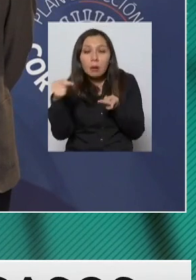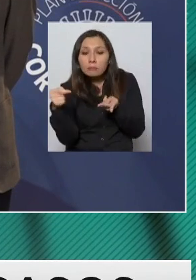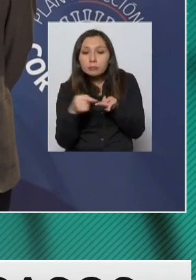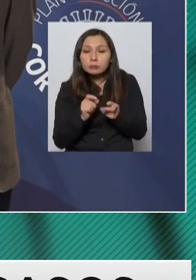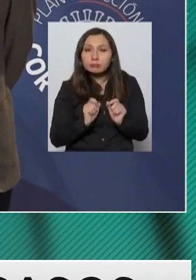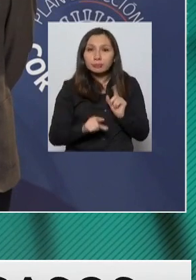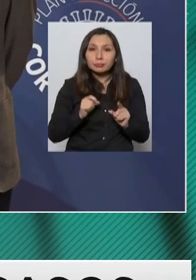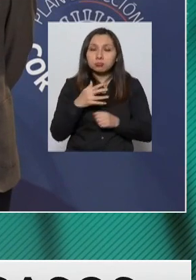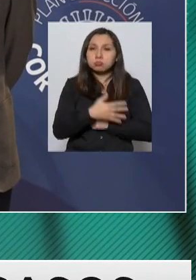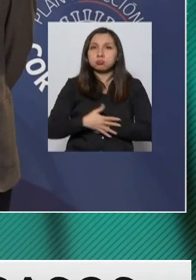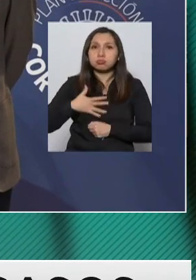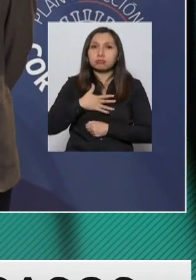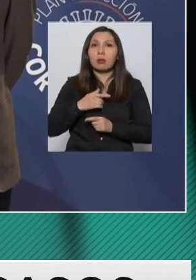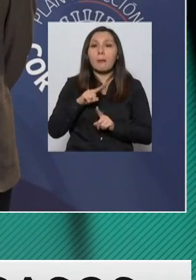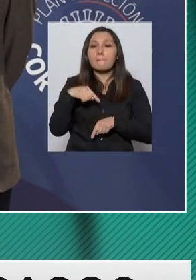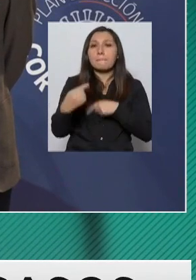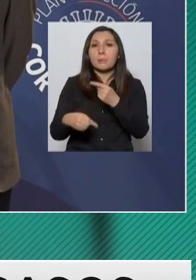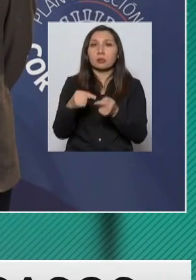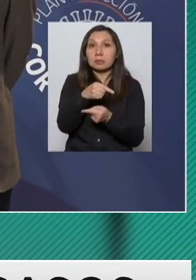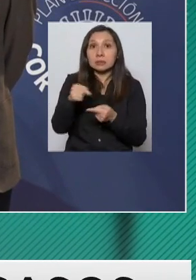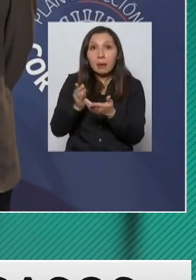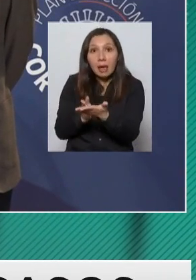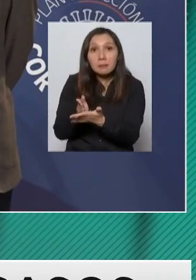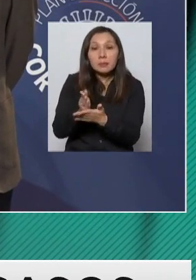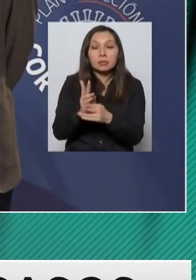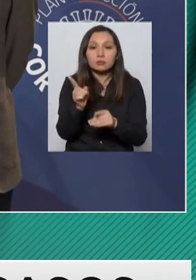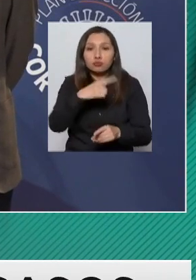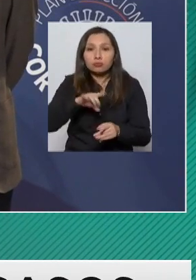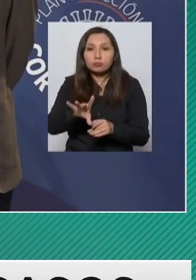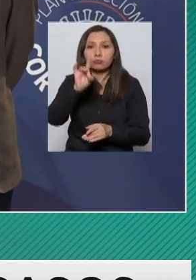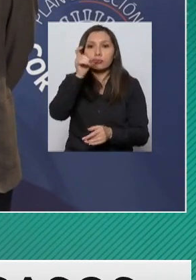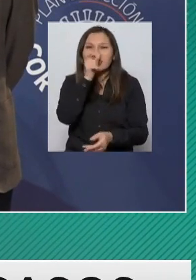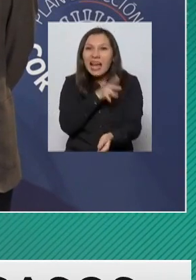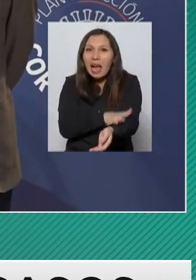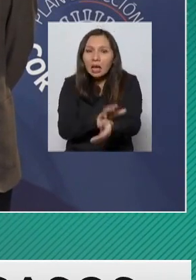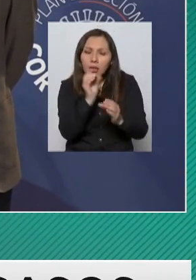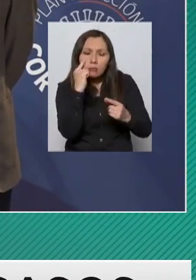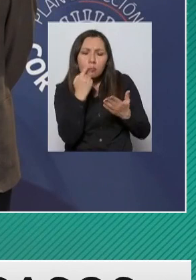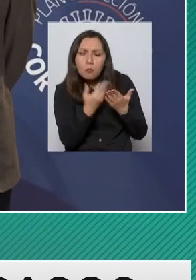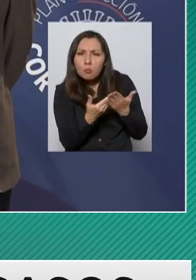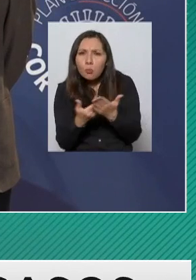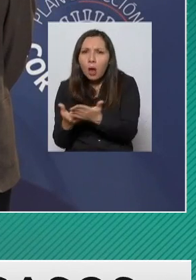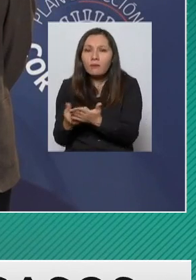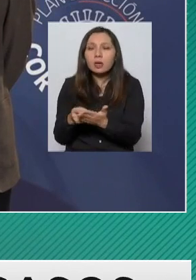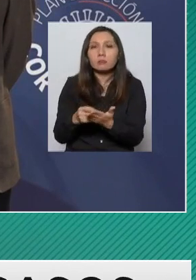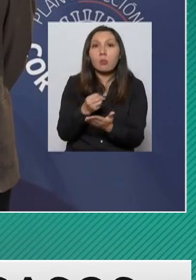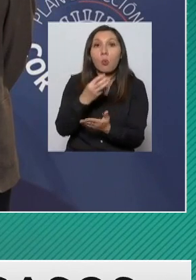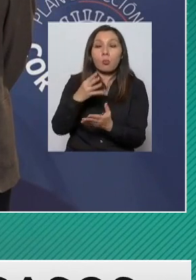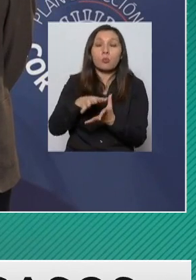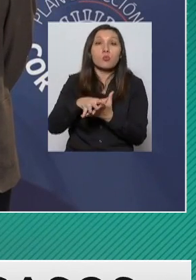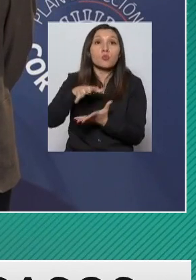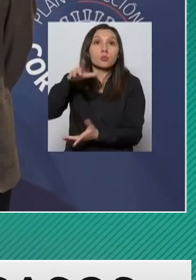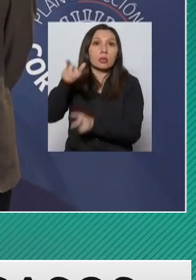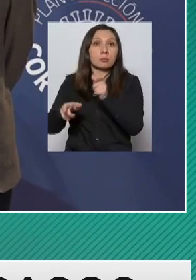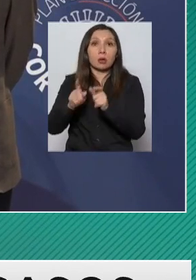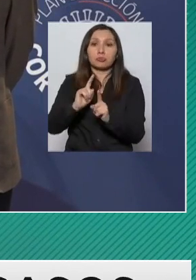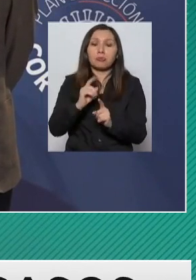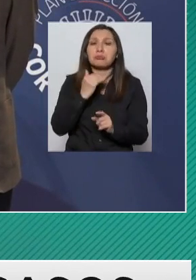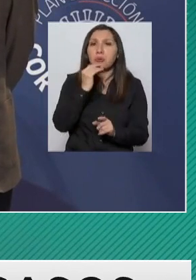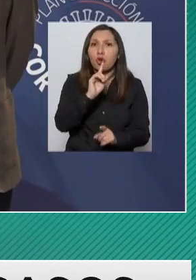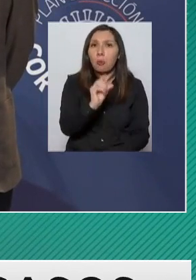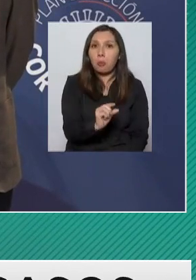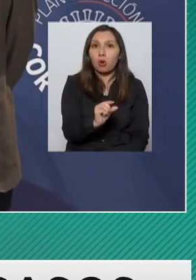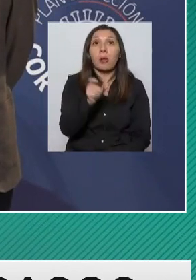anticuerpos durante las próximas semanas nosotros nos encontremos con un número relevante no menor